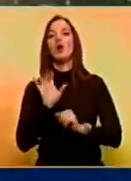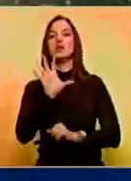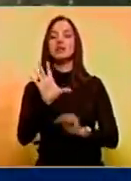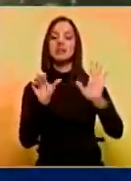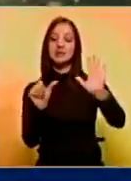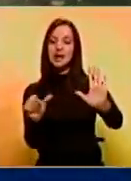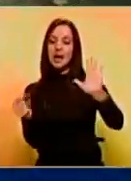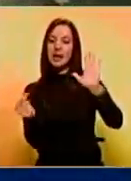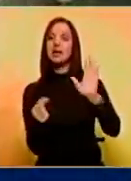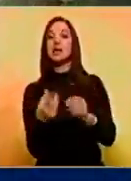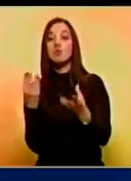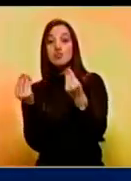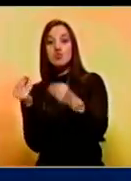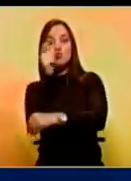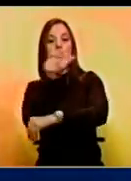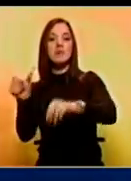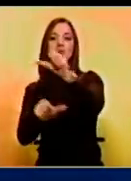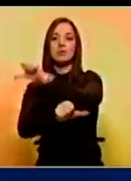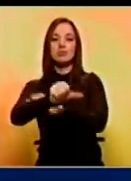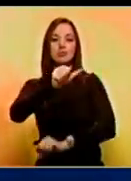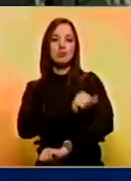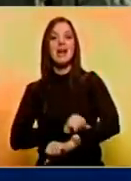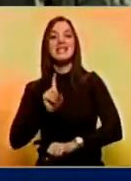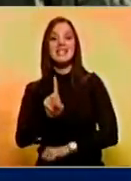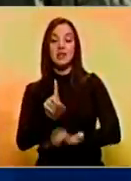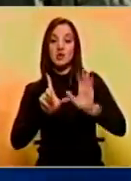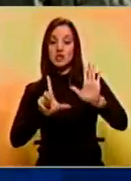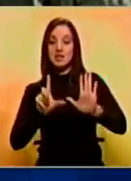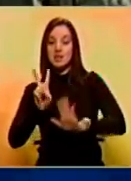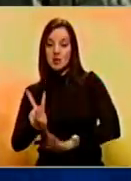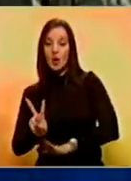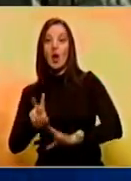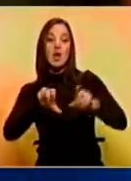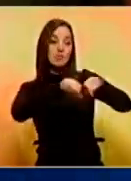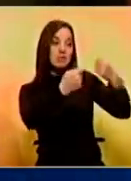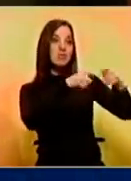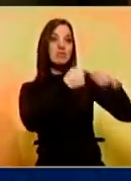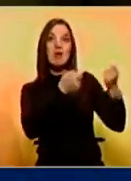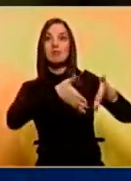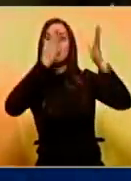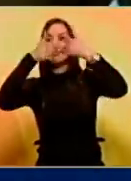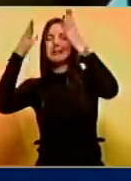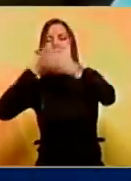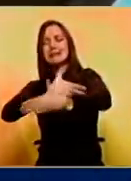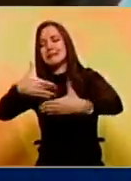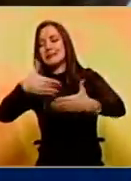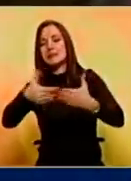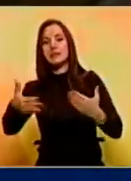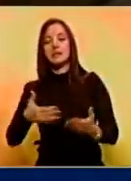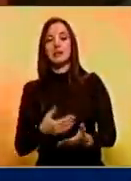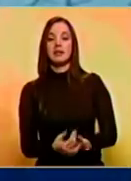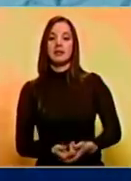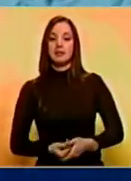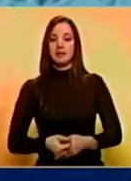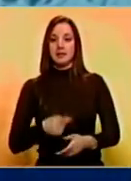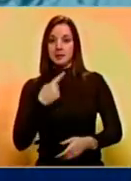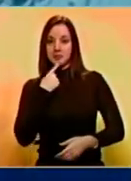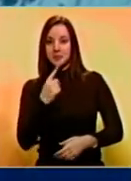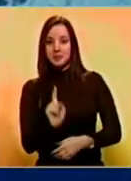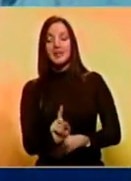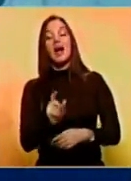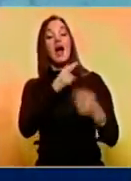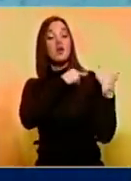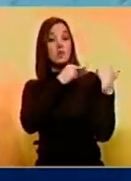6 que hirió a 172 personas y causó daños valorados en $1.000 millones. Las autoridades pidieron a las personas